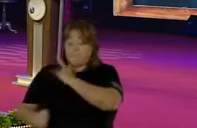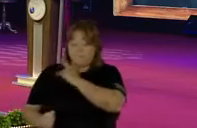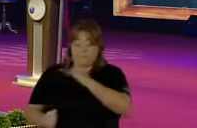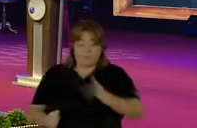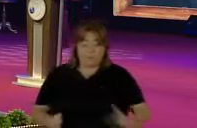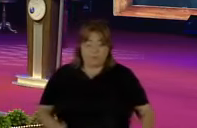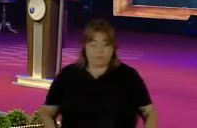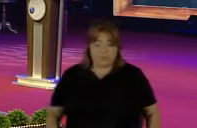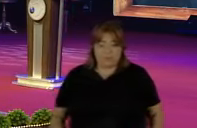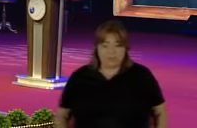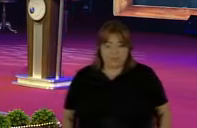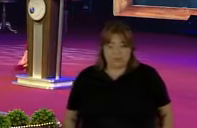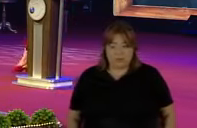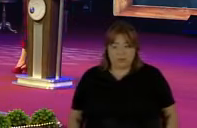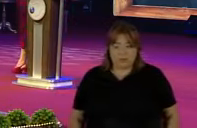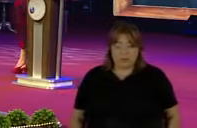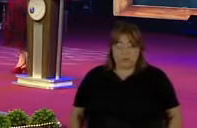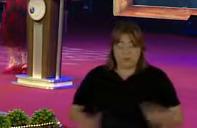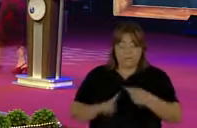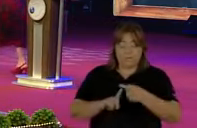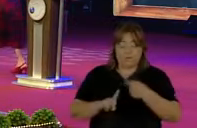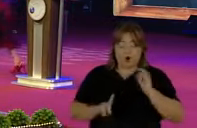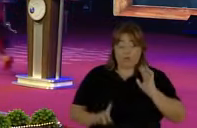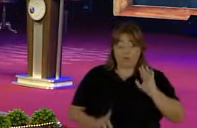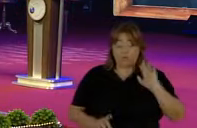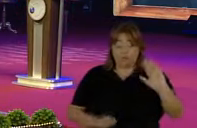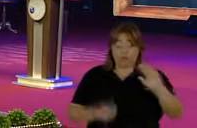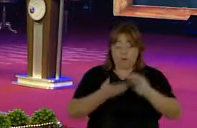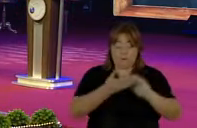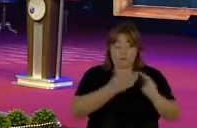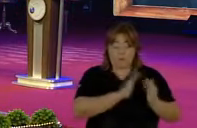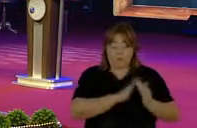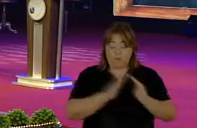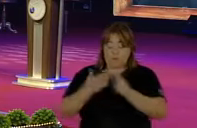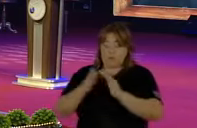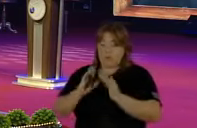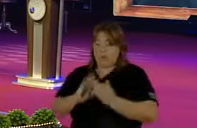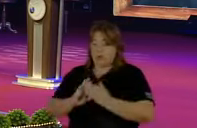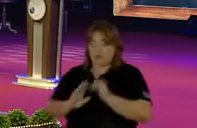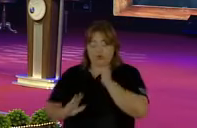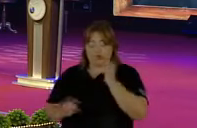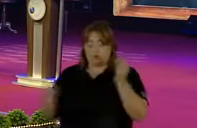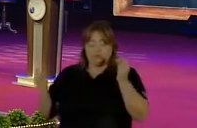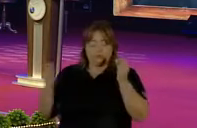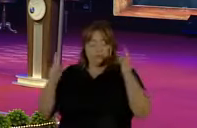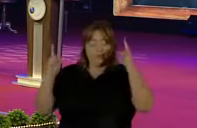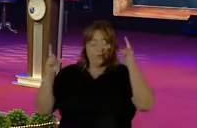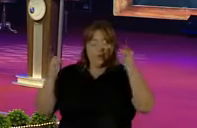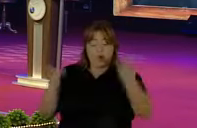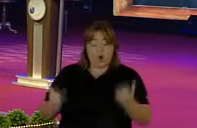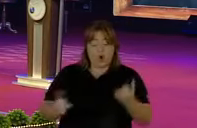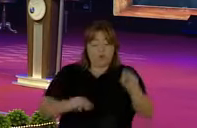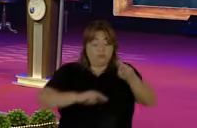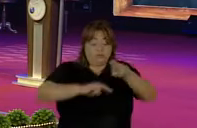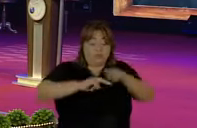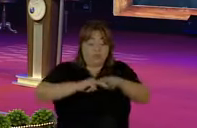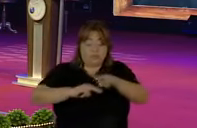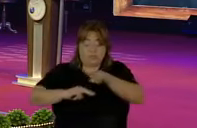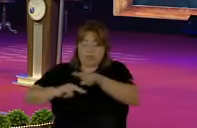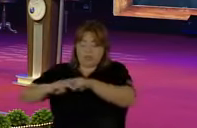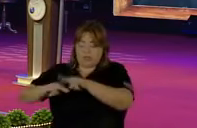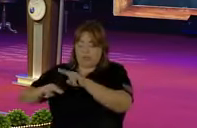Con los príncipes de su pueblo. No te sorprendas si hoy te puedes sentar con gente que antes tú